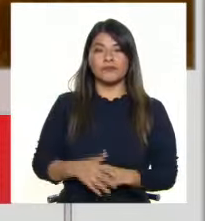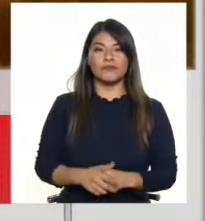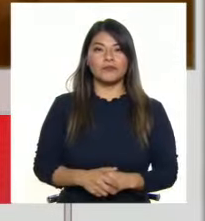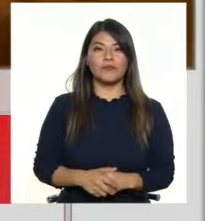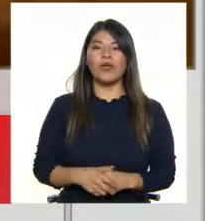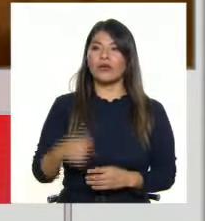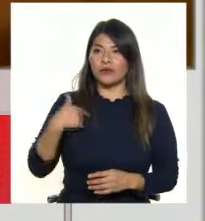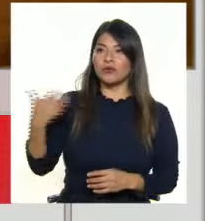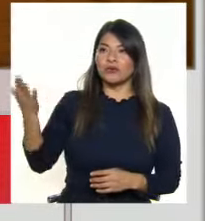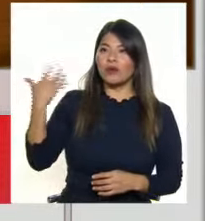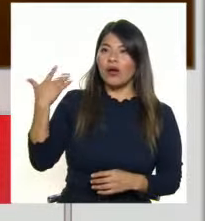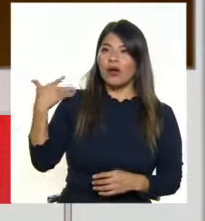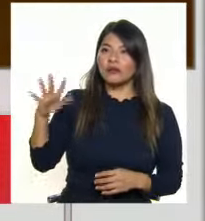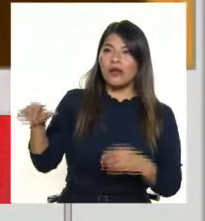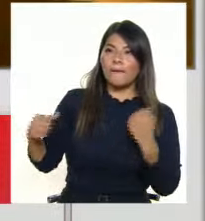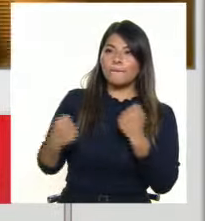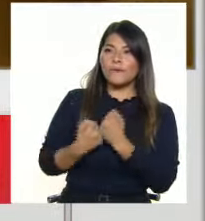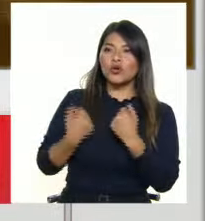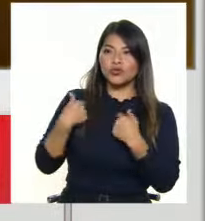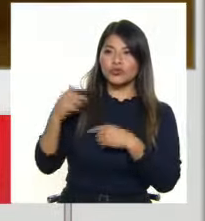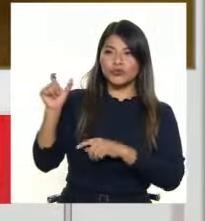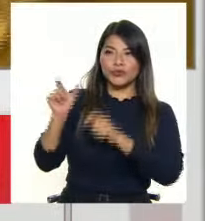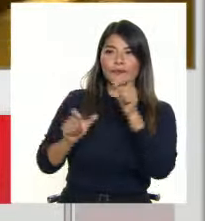He recibido apoyo por parte de los vecinos,